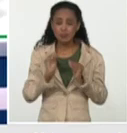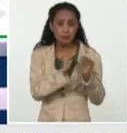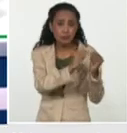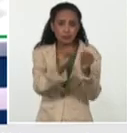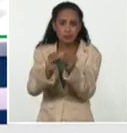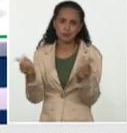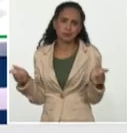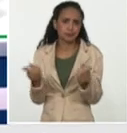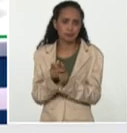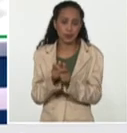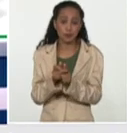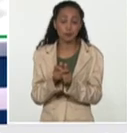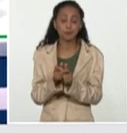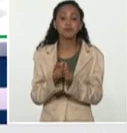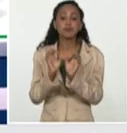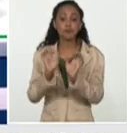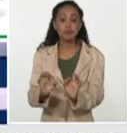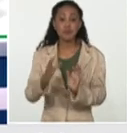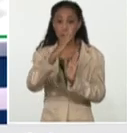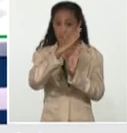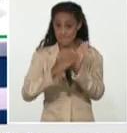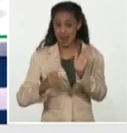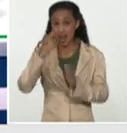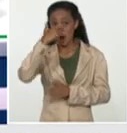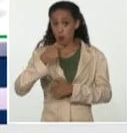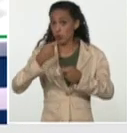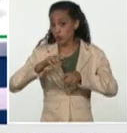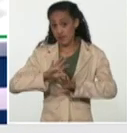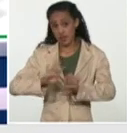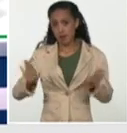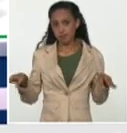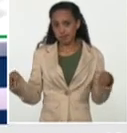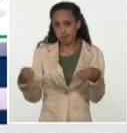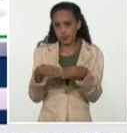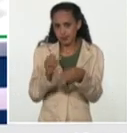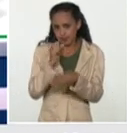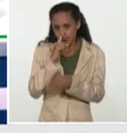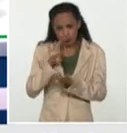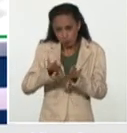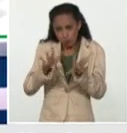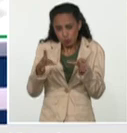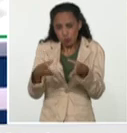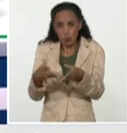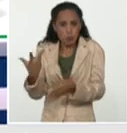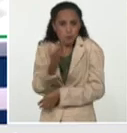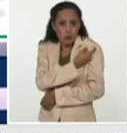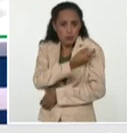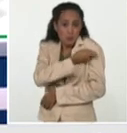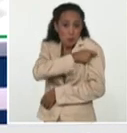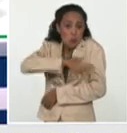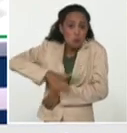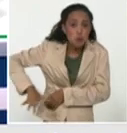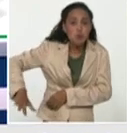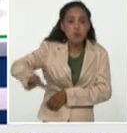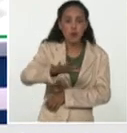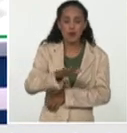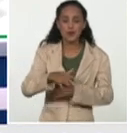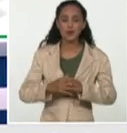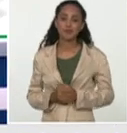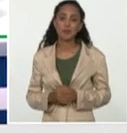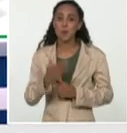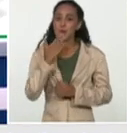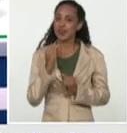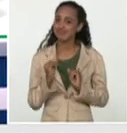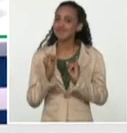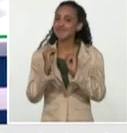En agosto se deben haber completado la cantidad de dosis necesarias para inmunizar a toda la población. Muy buenas noticias que deben